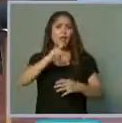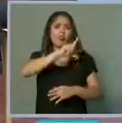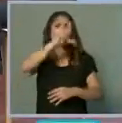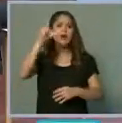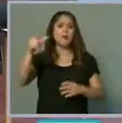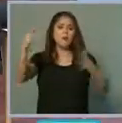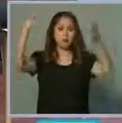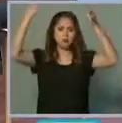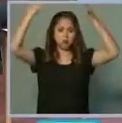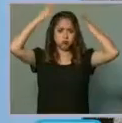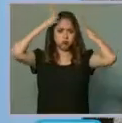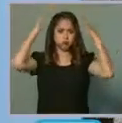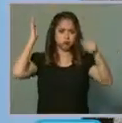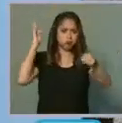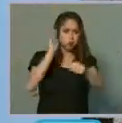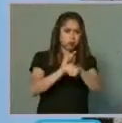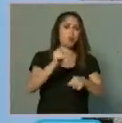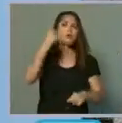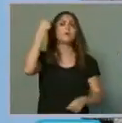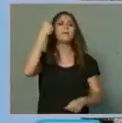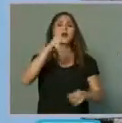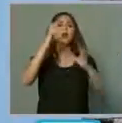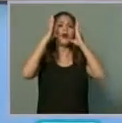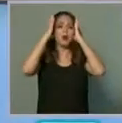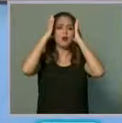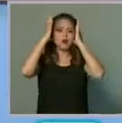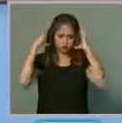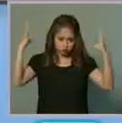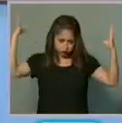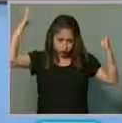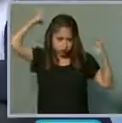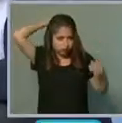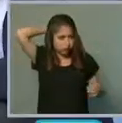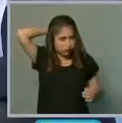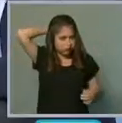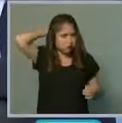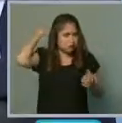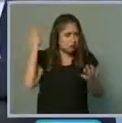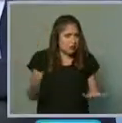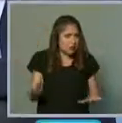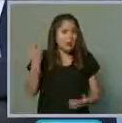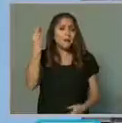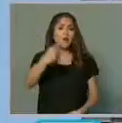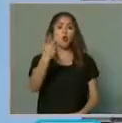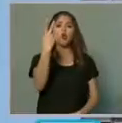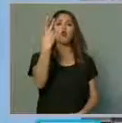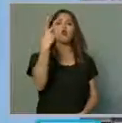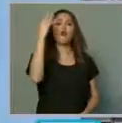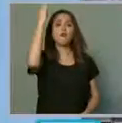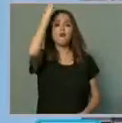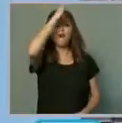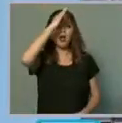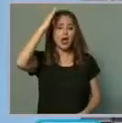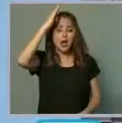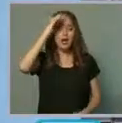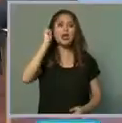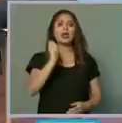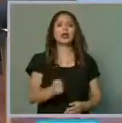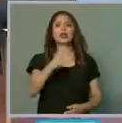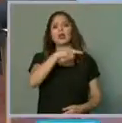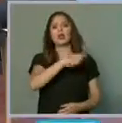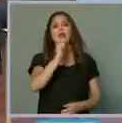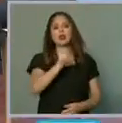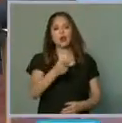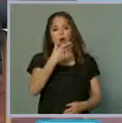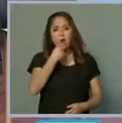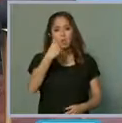además el cabello atado como en una coleta. Los acompañan dos frailes. Es Hasekura, estamos